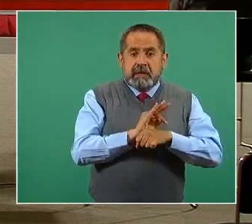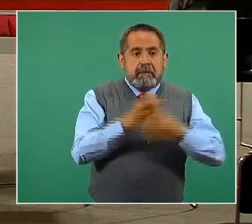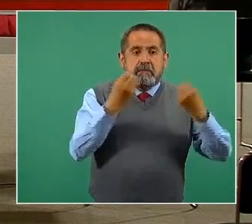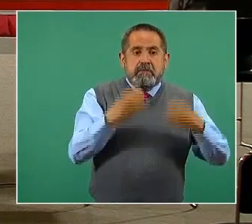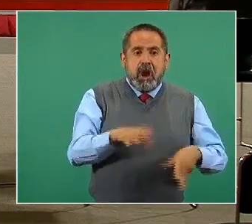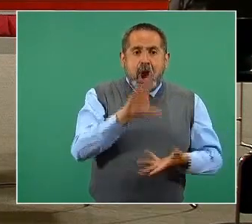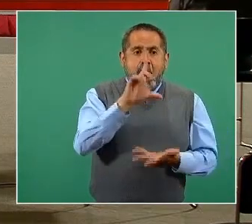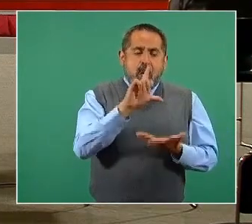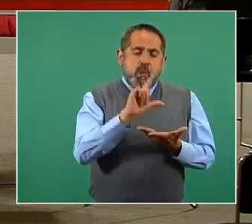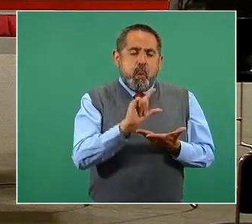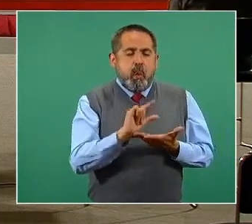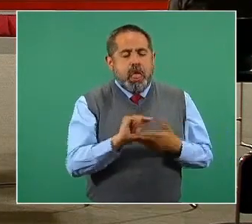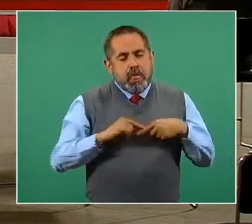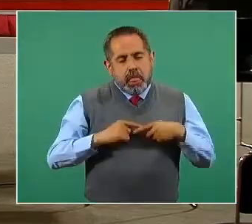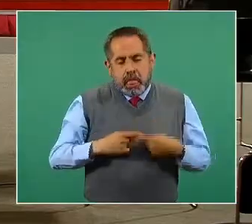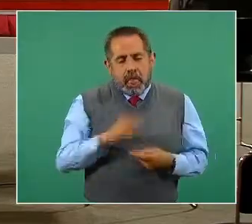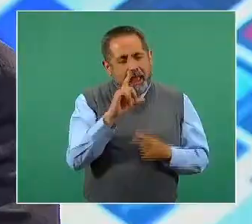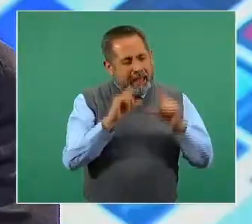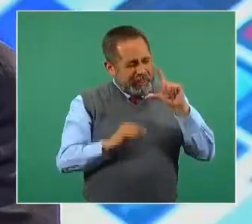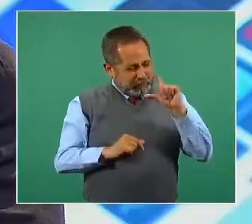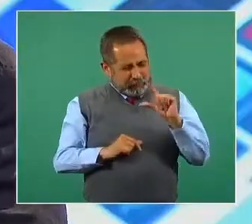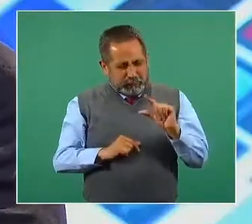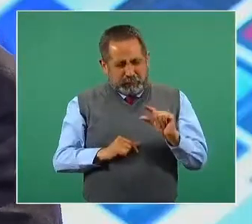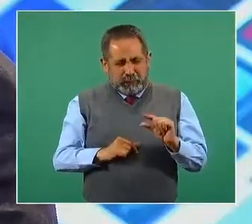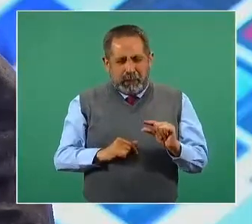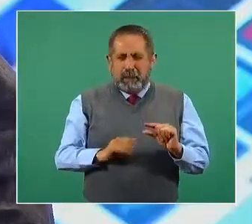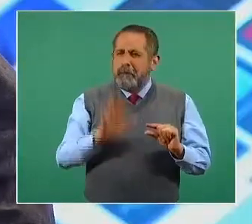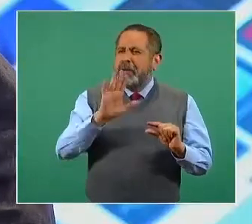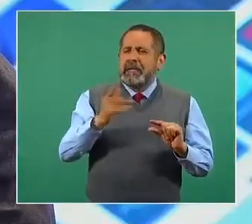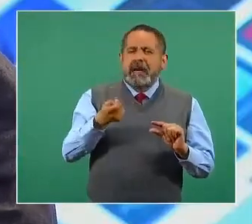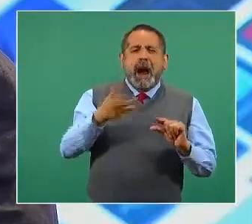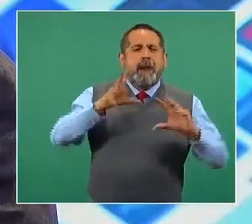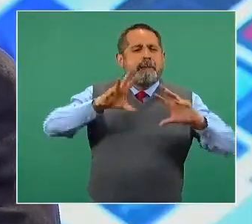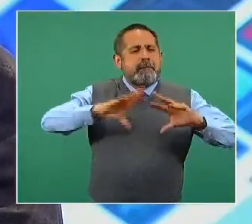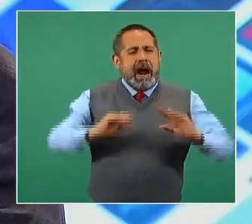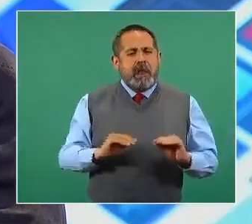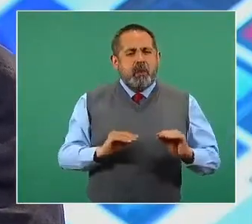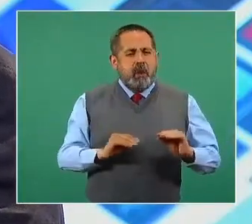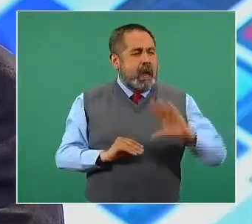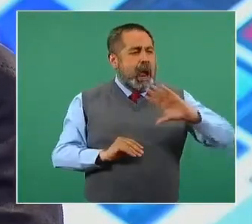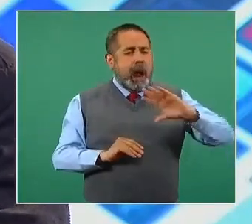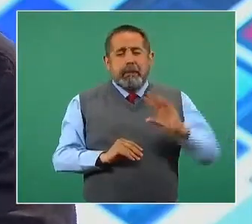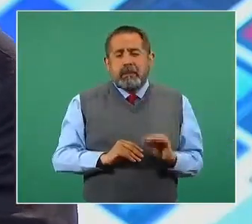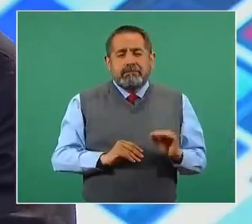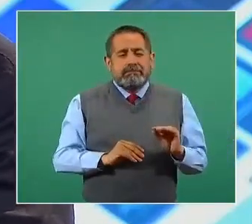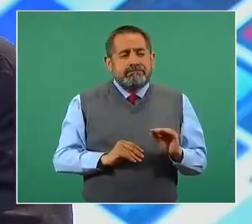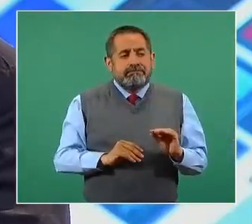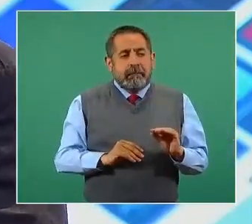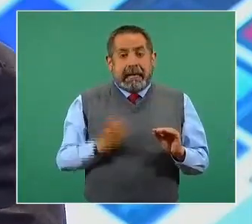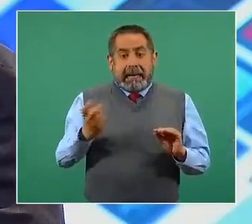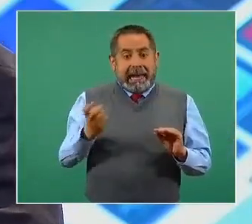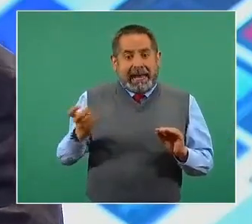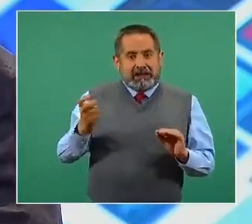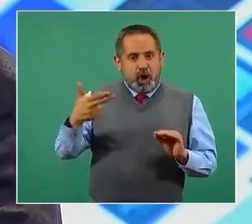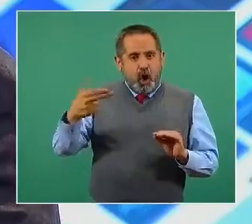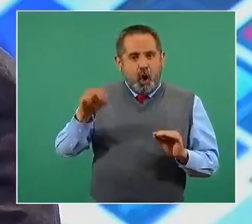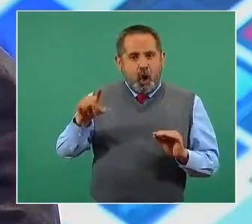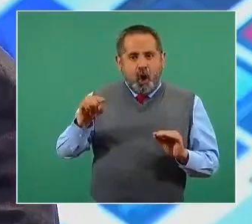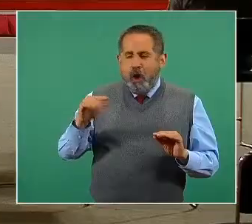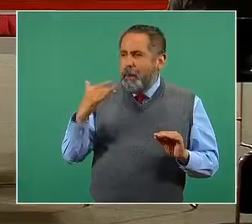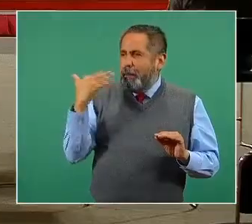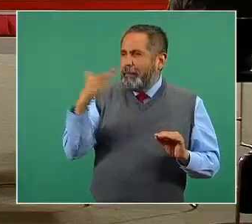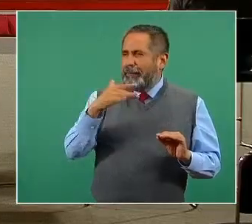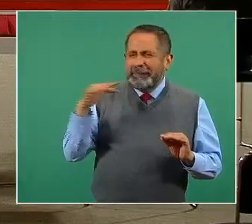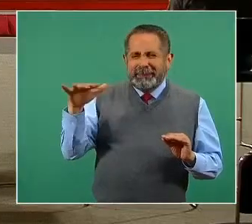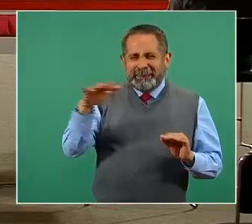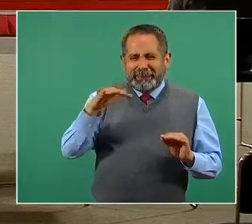de defensas del cuerpo se apaga, deja de funcionar, y entonces este tipo de